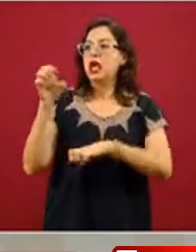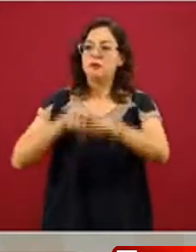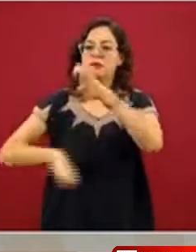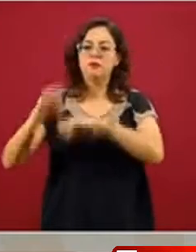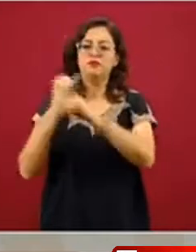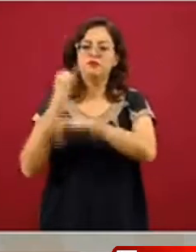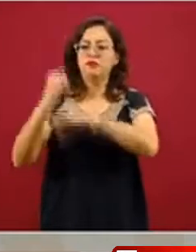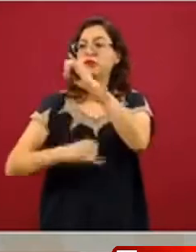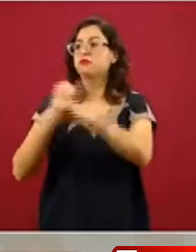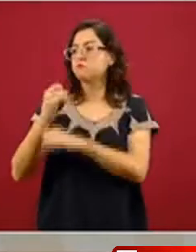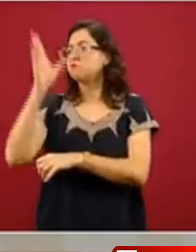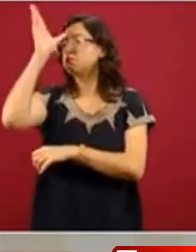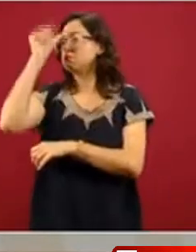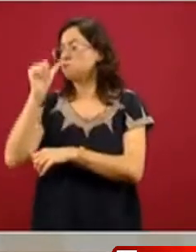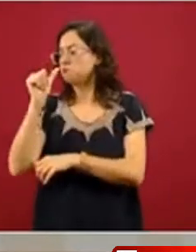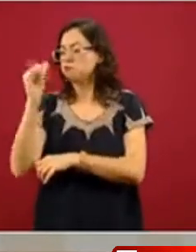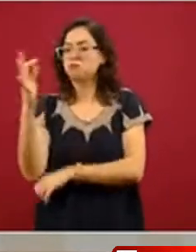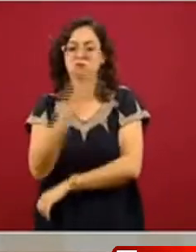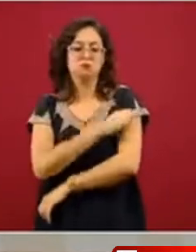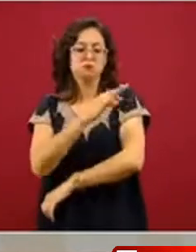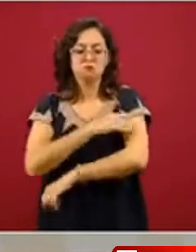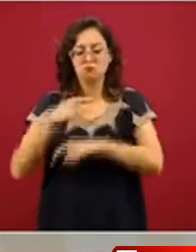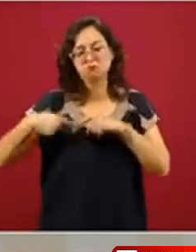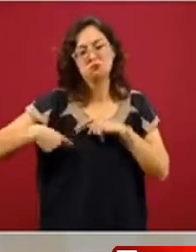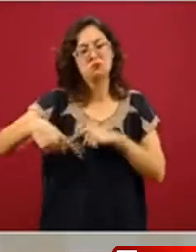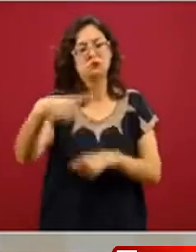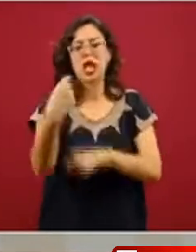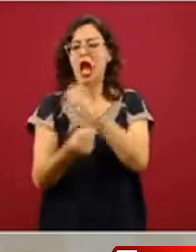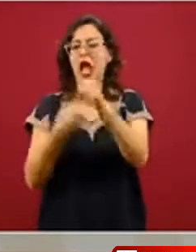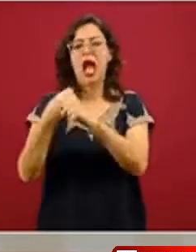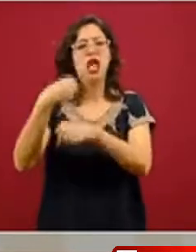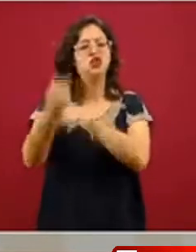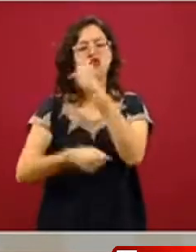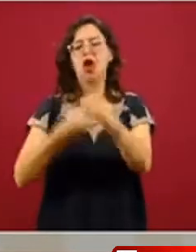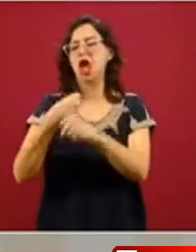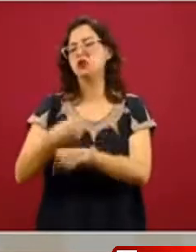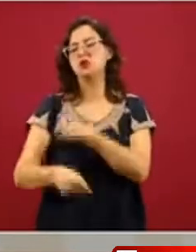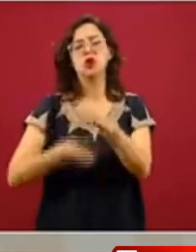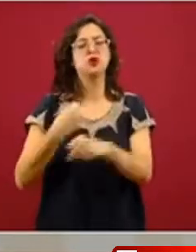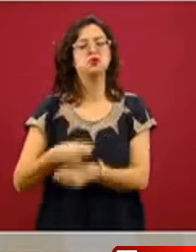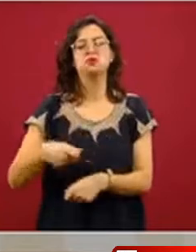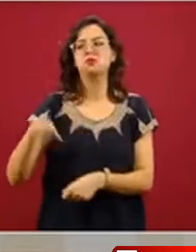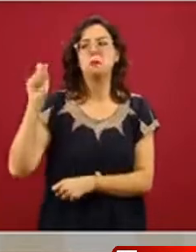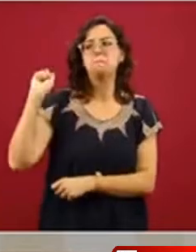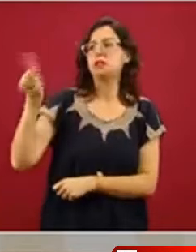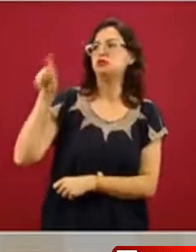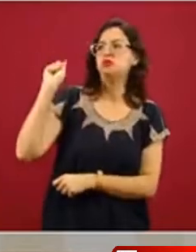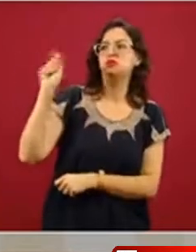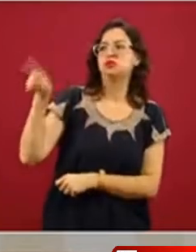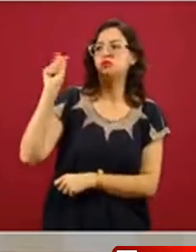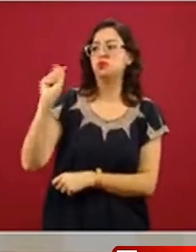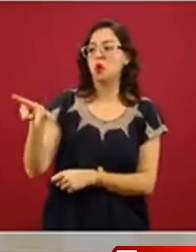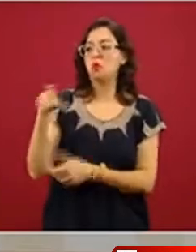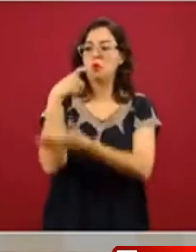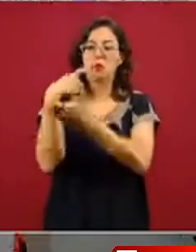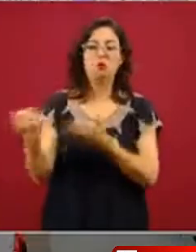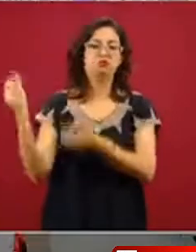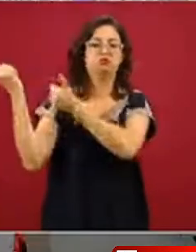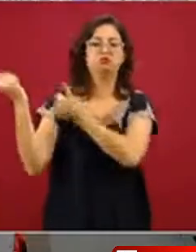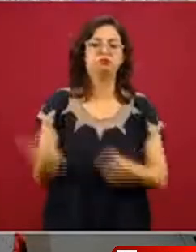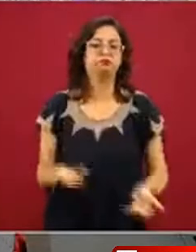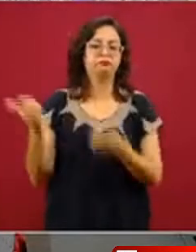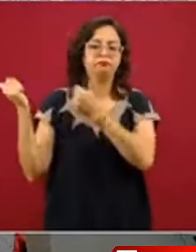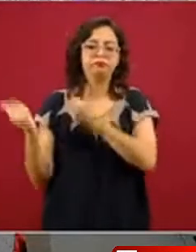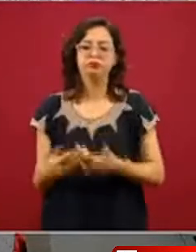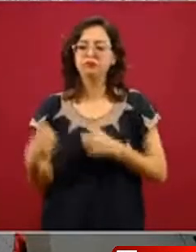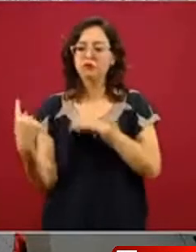nos permite un abastecimiento multianual. No hay que hacer nuevas requisiciones o compras específicas, solo la